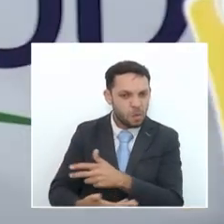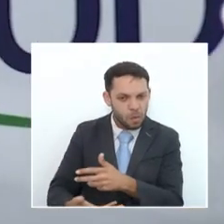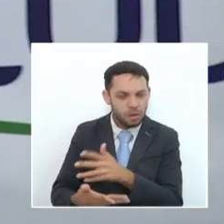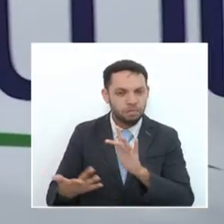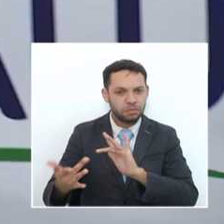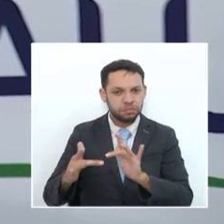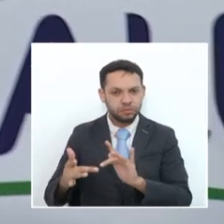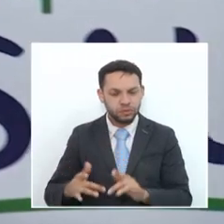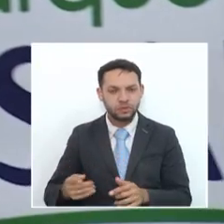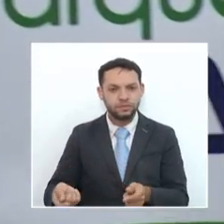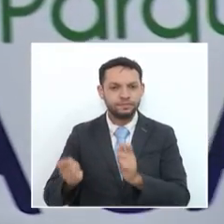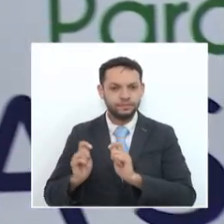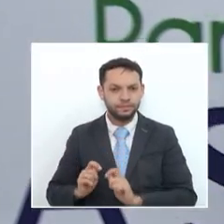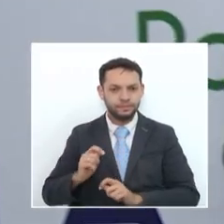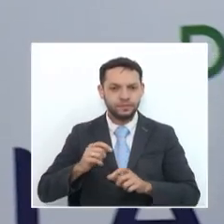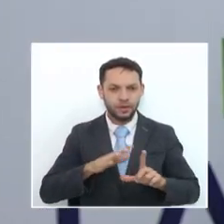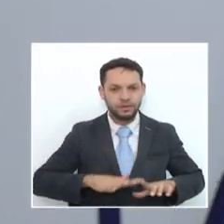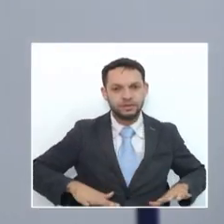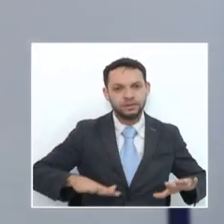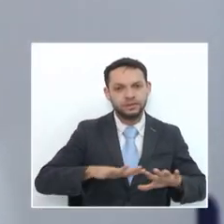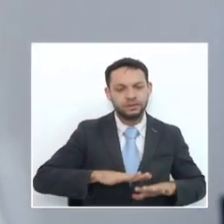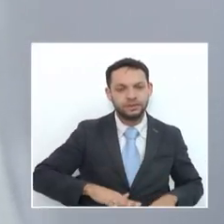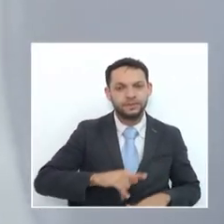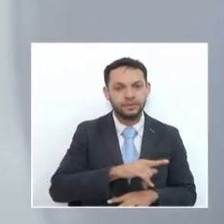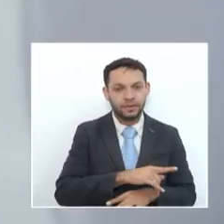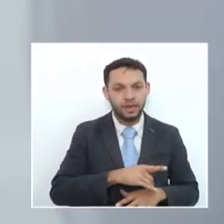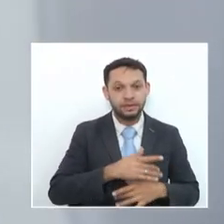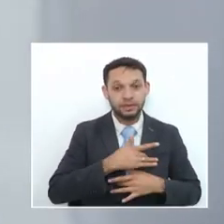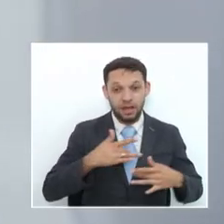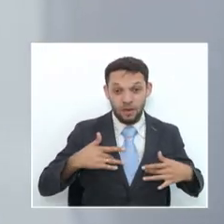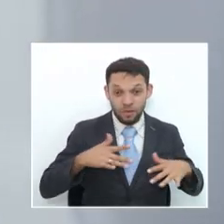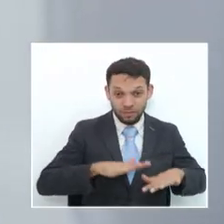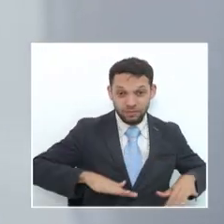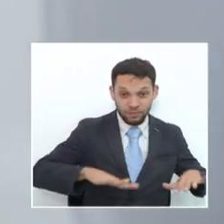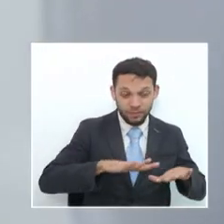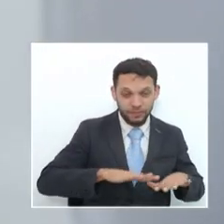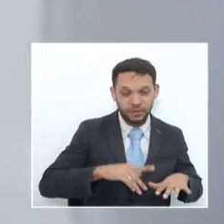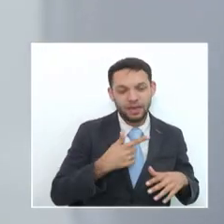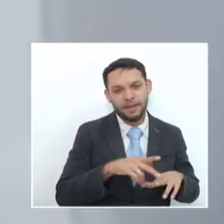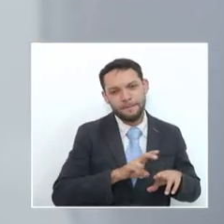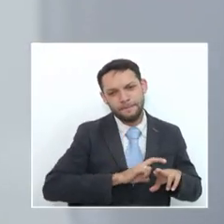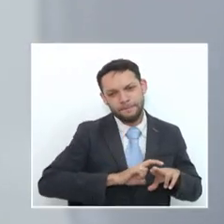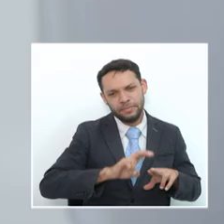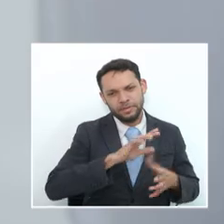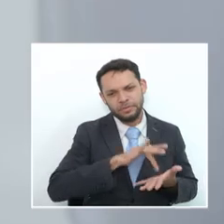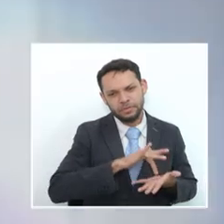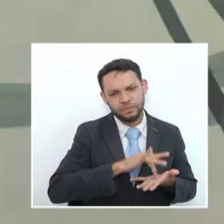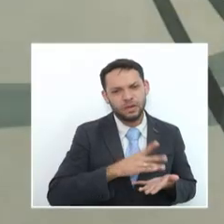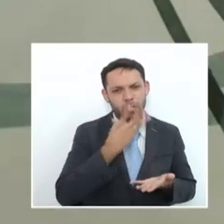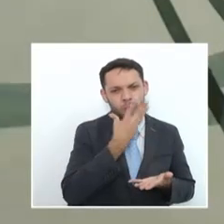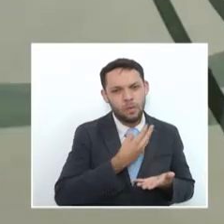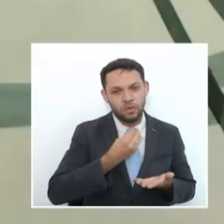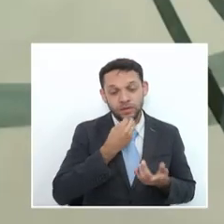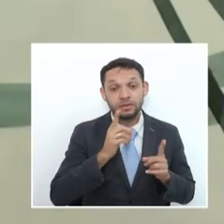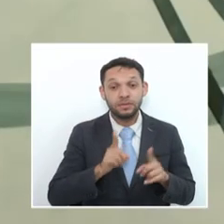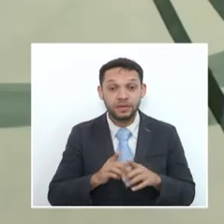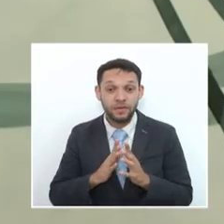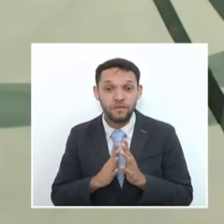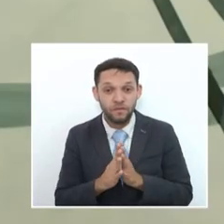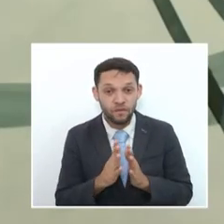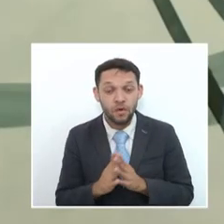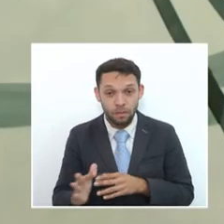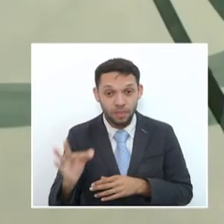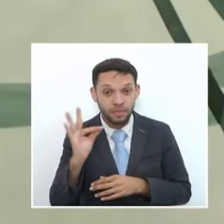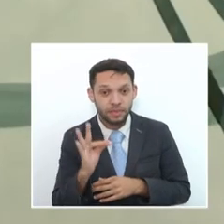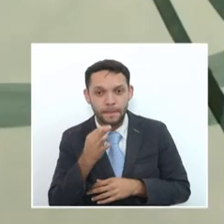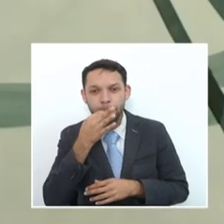pertenecer al Parque de la Salud Dr. Rojas. Tengo una historia muy linda que contar. Pues la